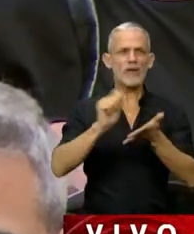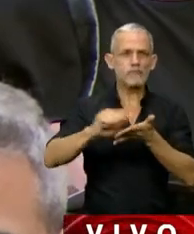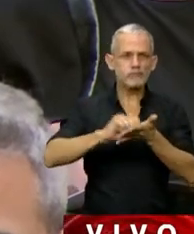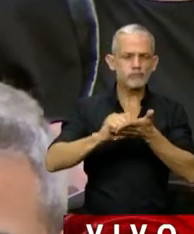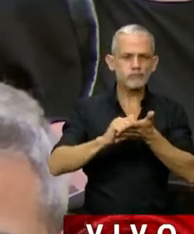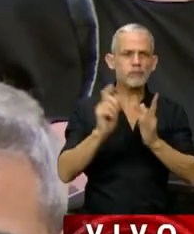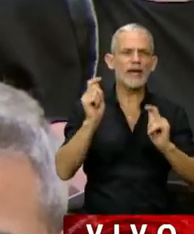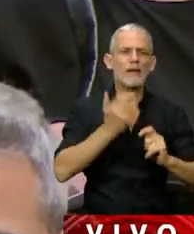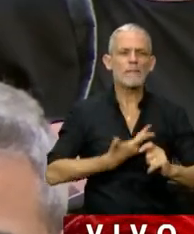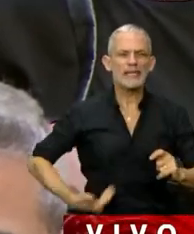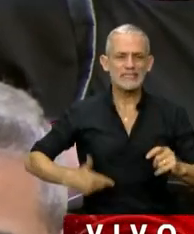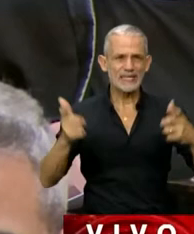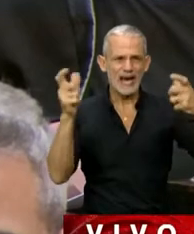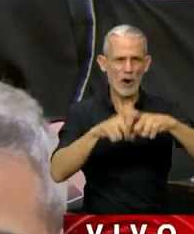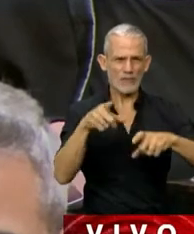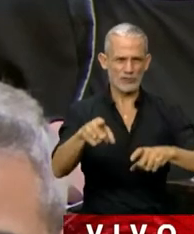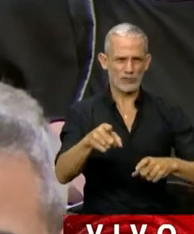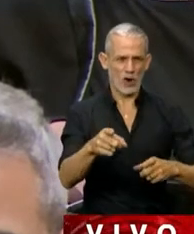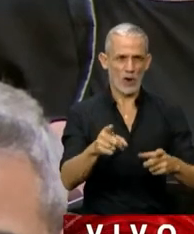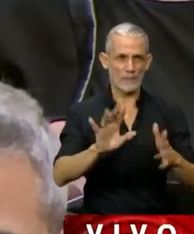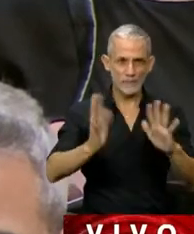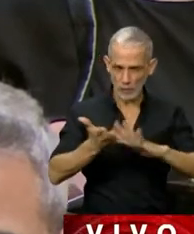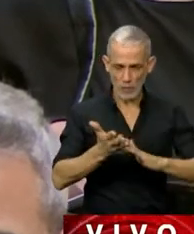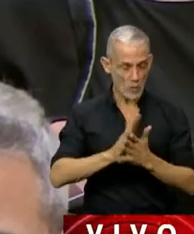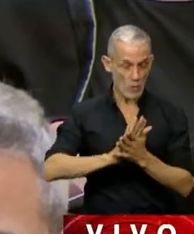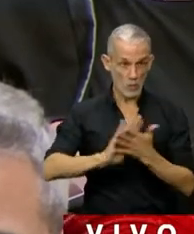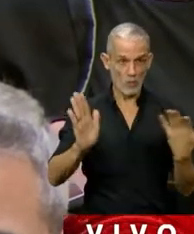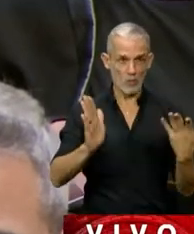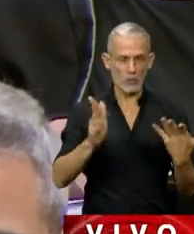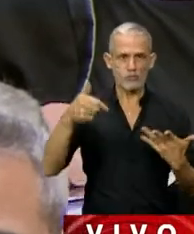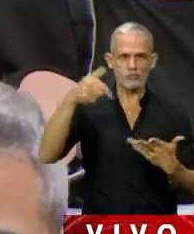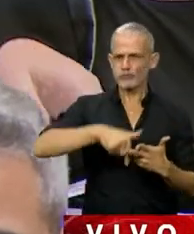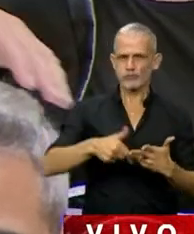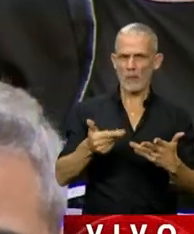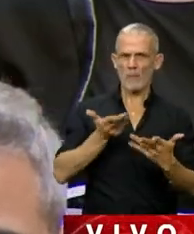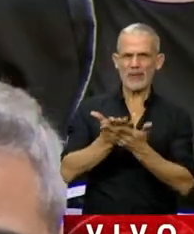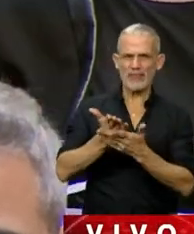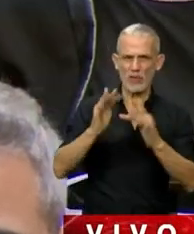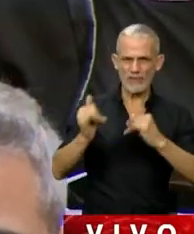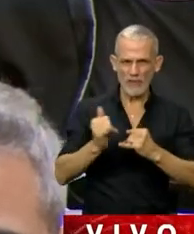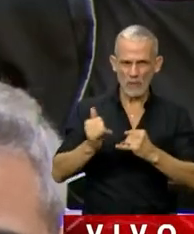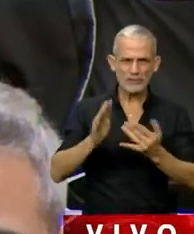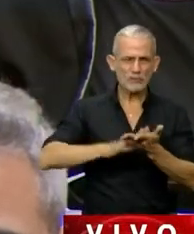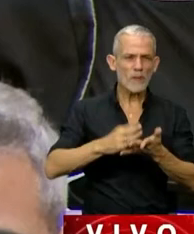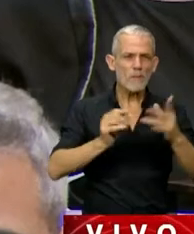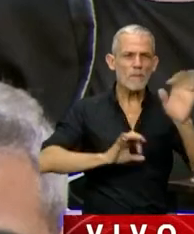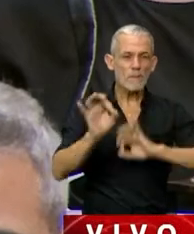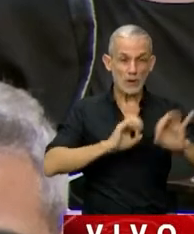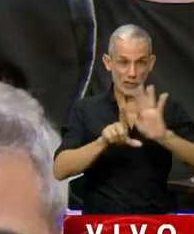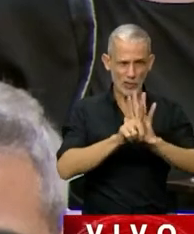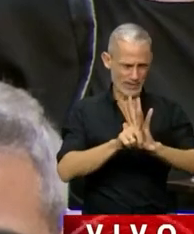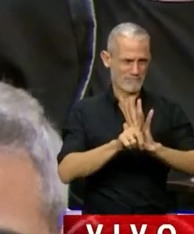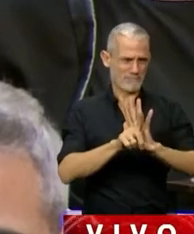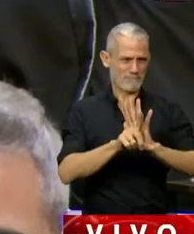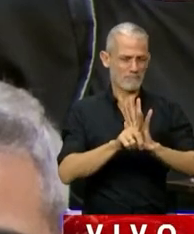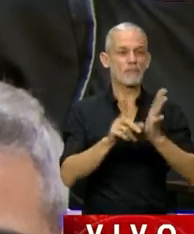era de la presidenta de la comisión y que de una manera inédita venía a tratar un pedido de informes sobre un proyecto de ley. Y